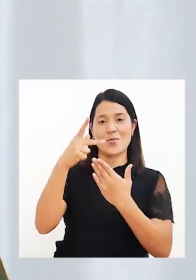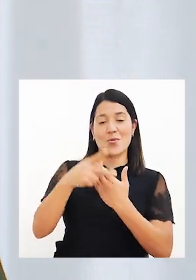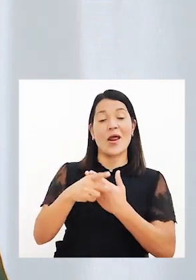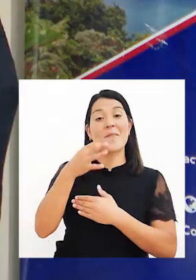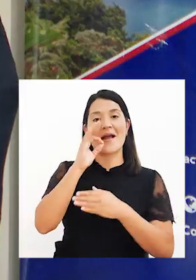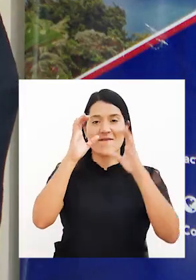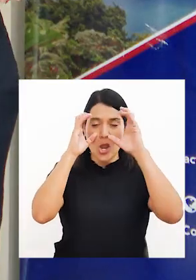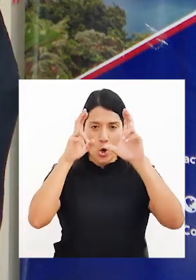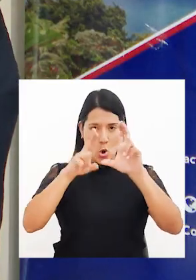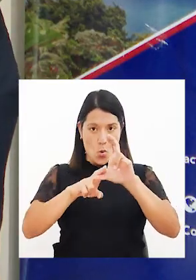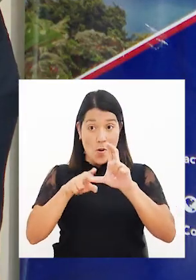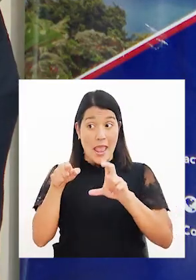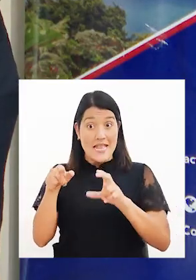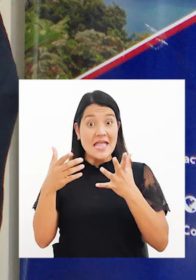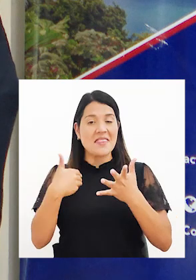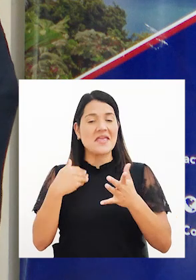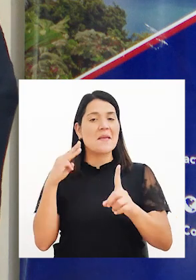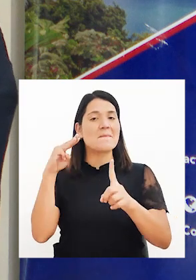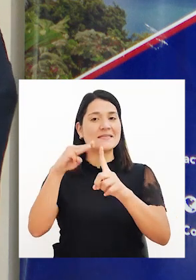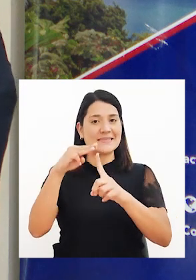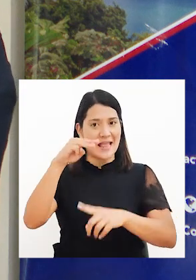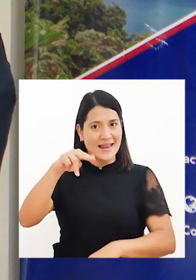nos brindará un saludo de Navidad.